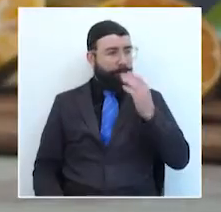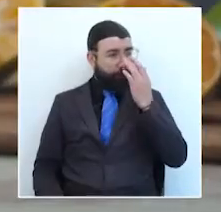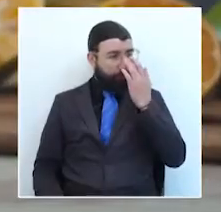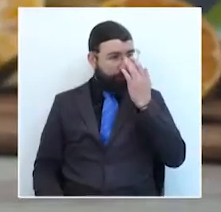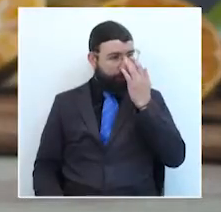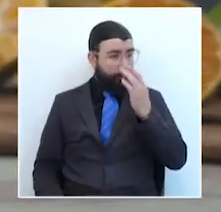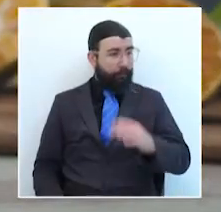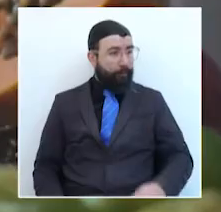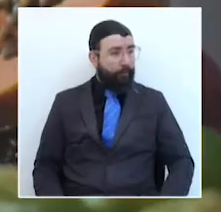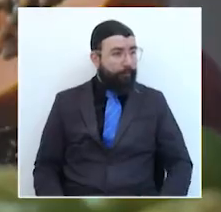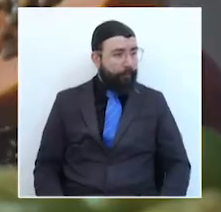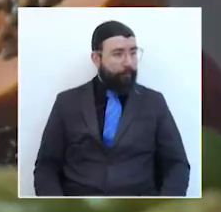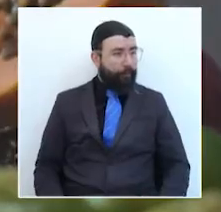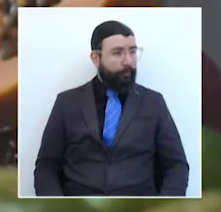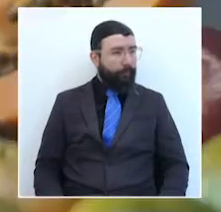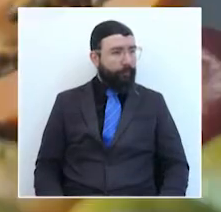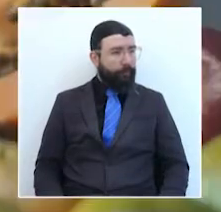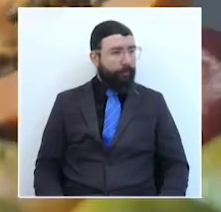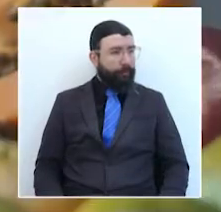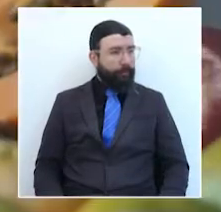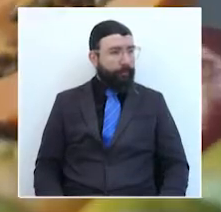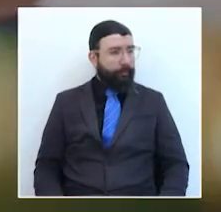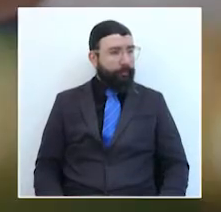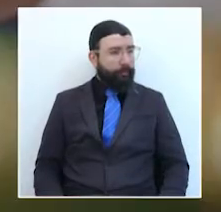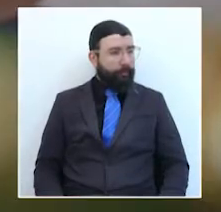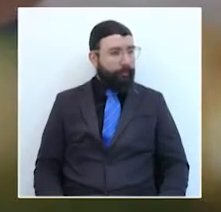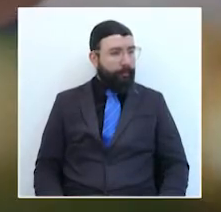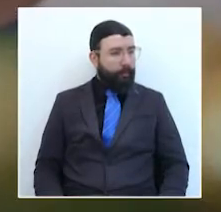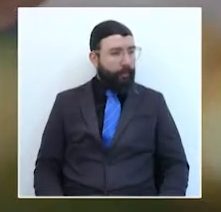no no no